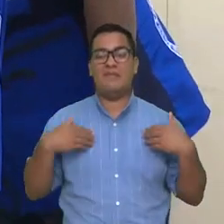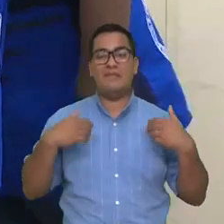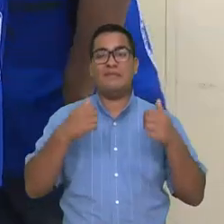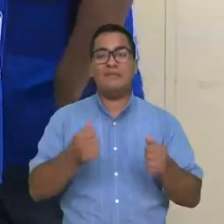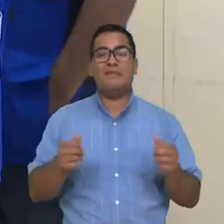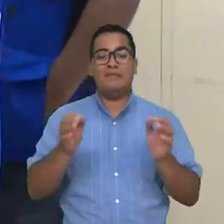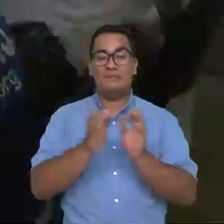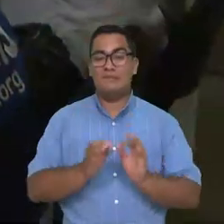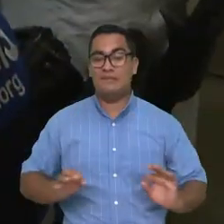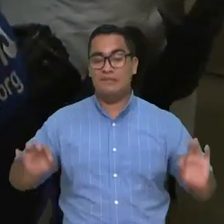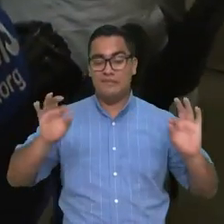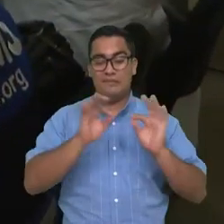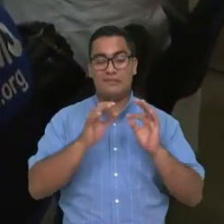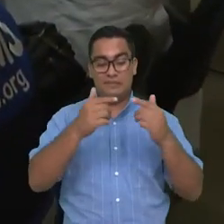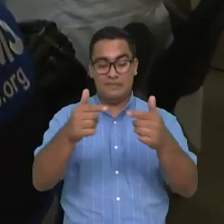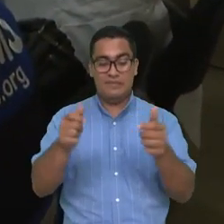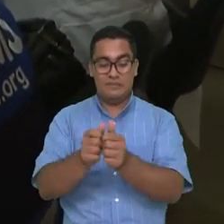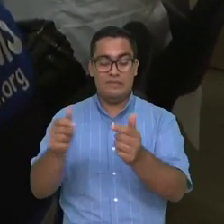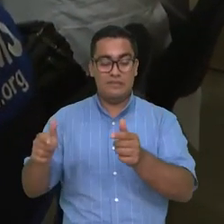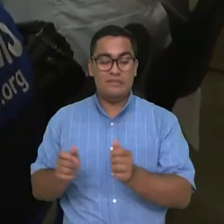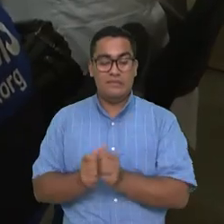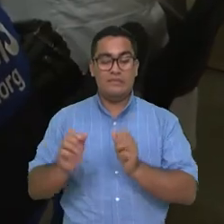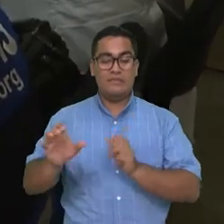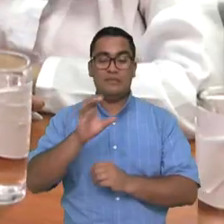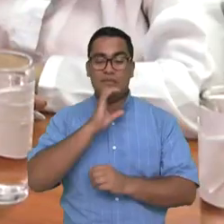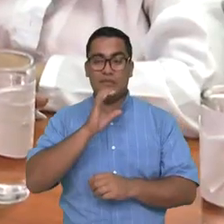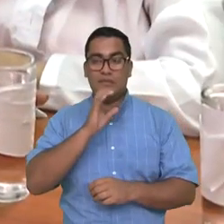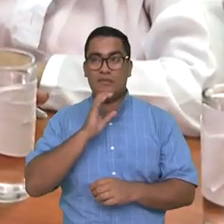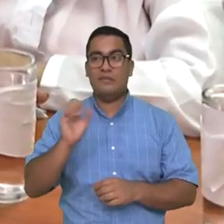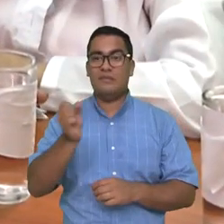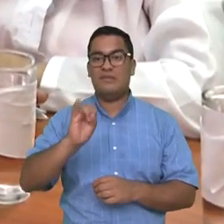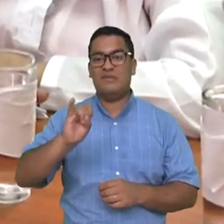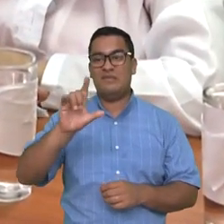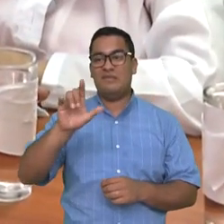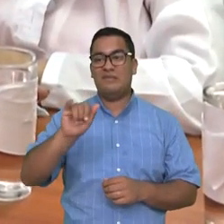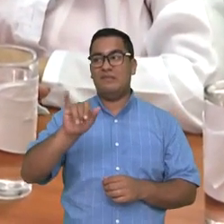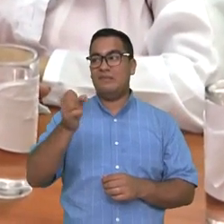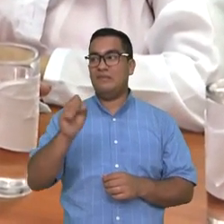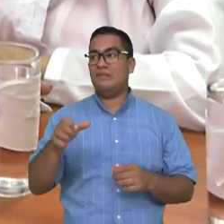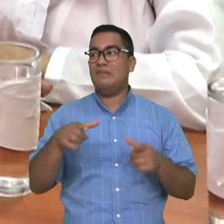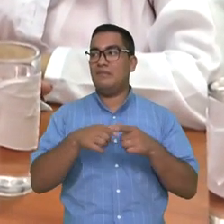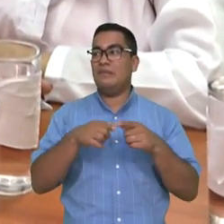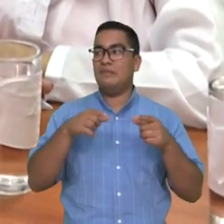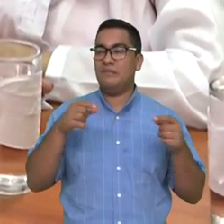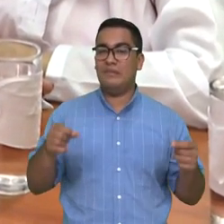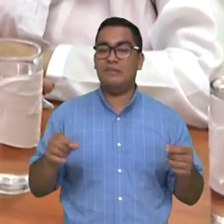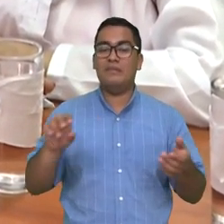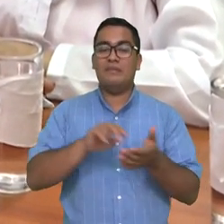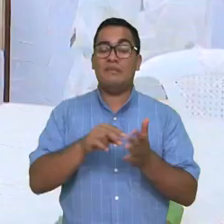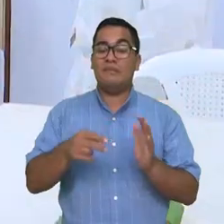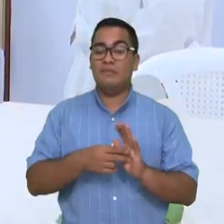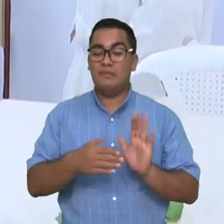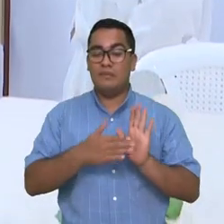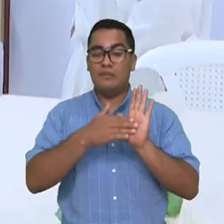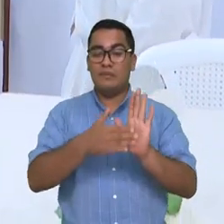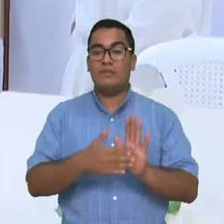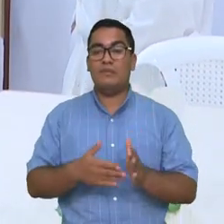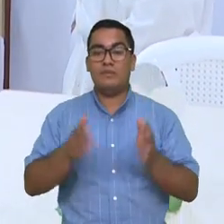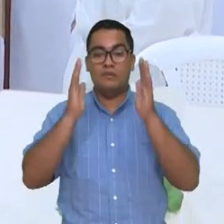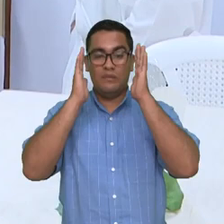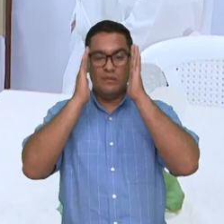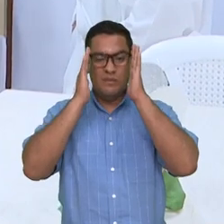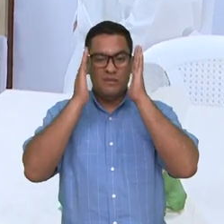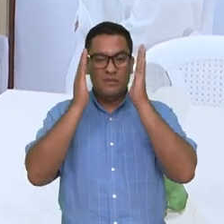la Brigada Cubana sostuvo un encuentro con las direcciones del SILAIS Managua para conocer el modelo comunitario para la atención de la